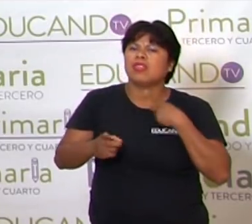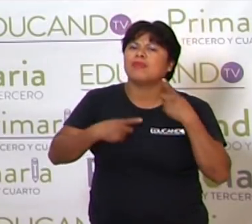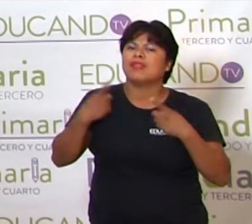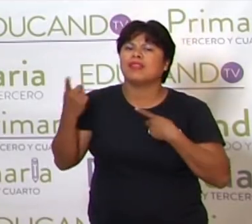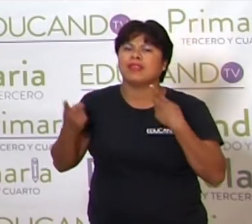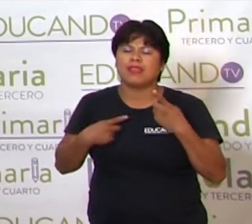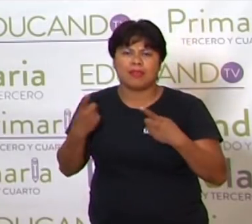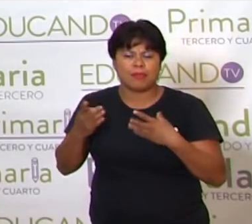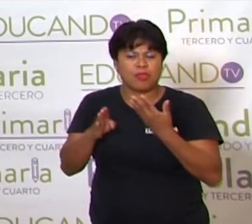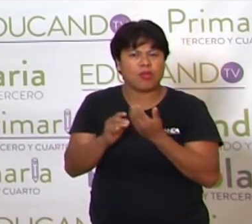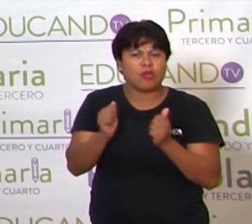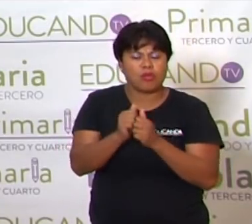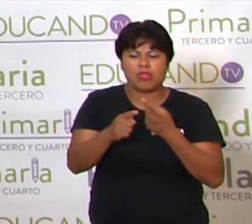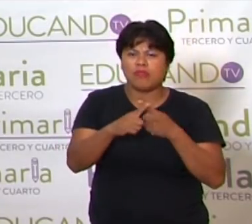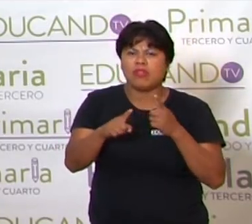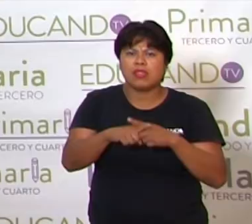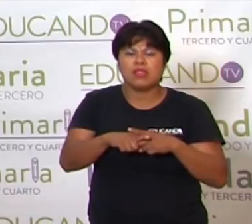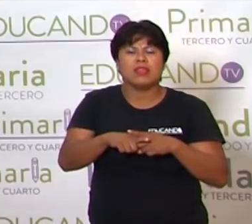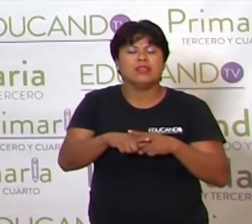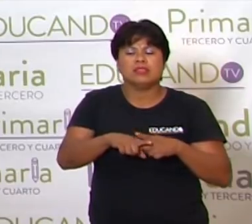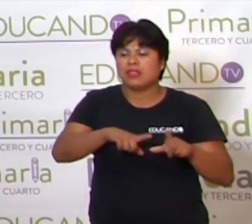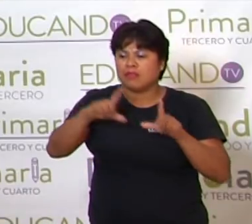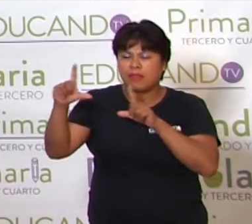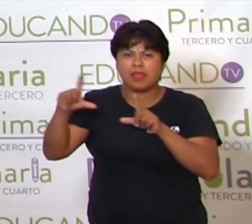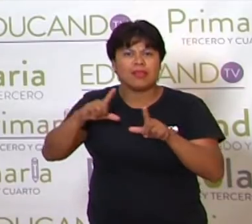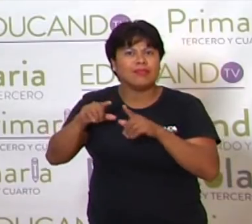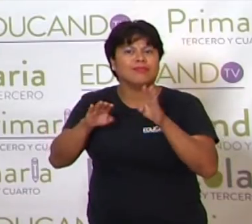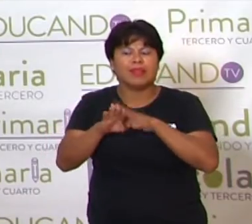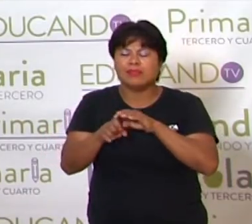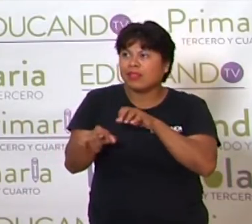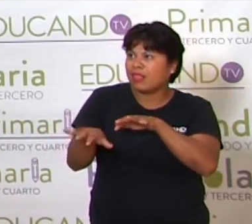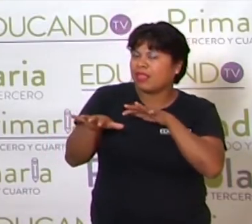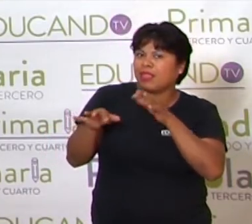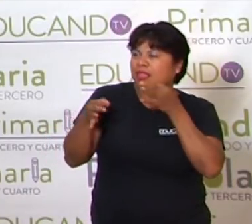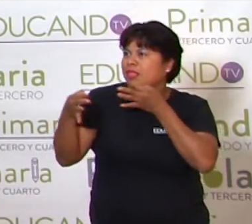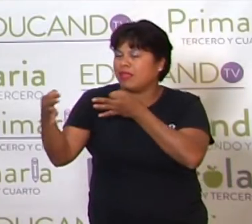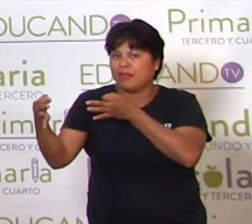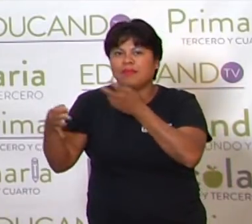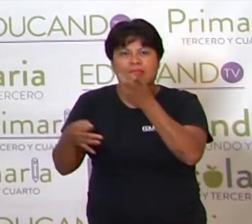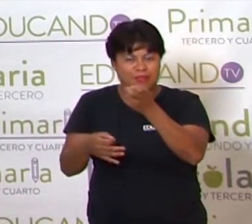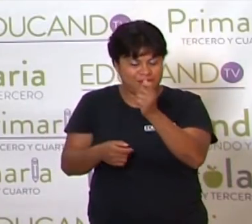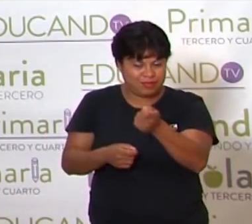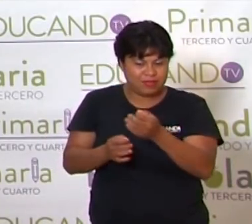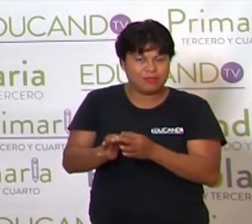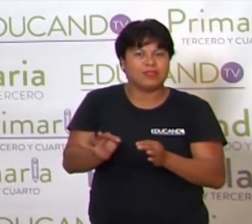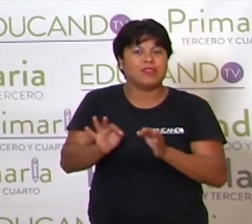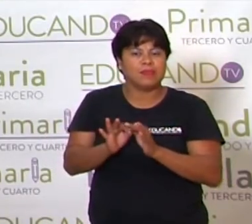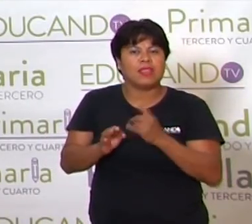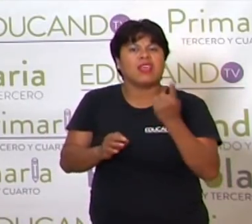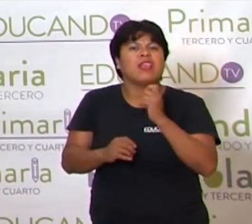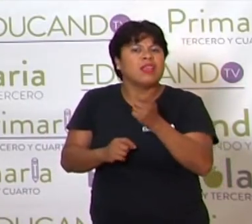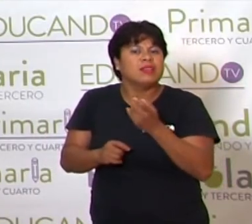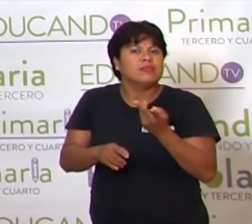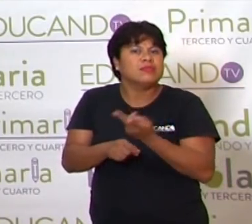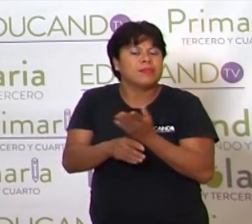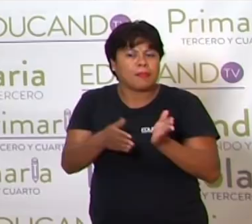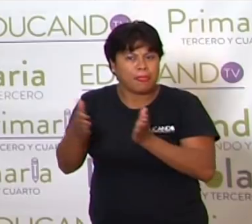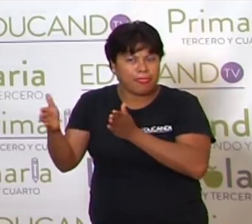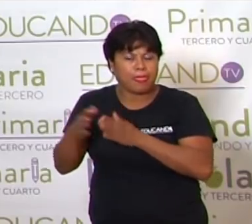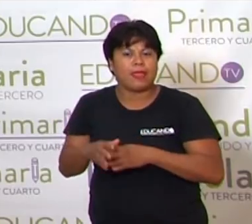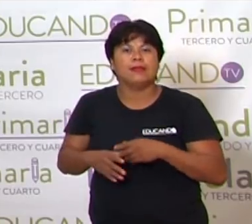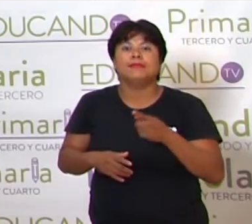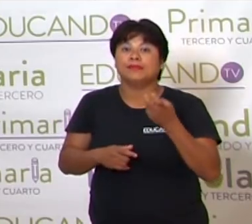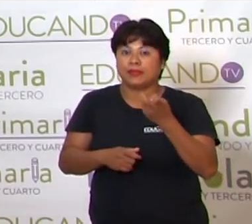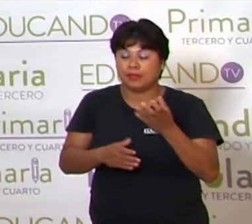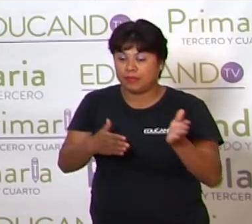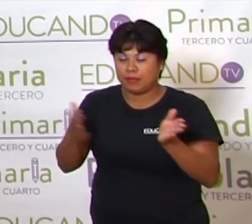con muchas imágenes, de una manera atractiva. Esa es su función. ¿Qué es lo que sigue? Lo que sigue en